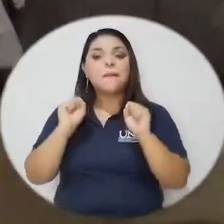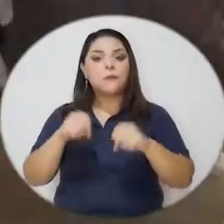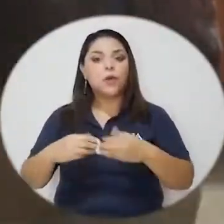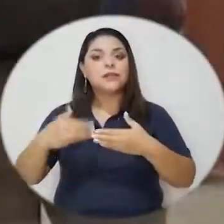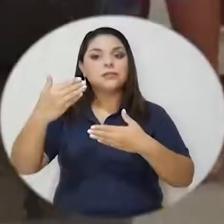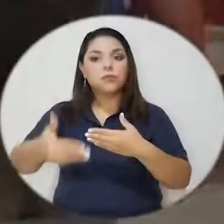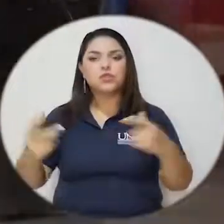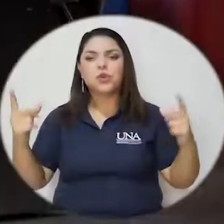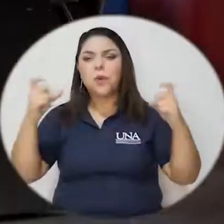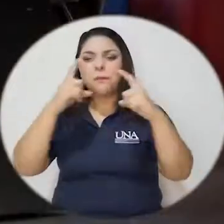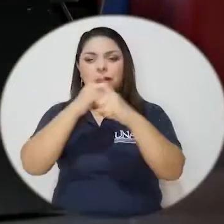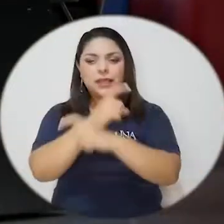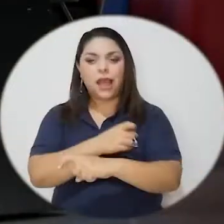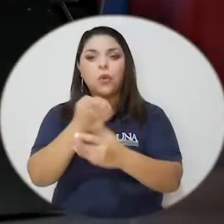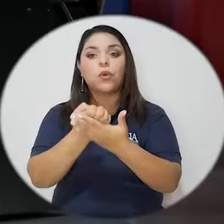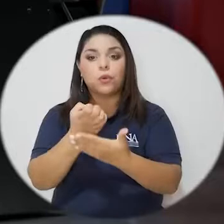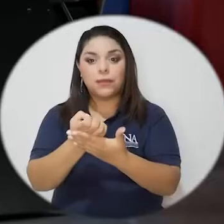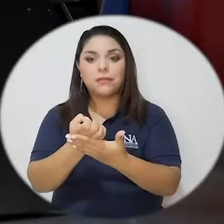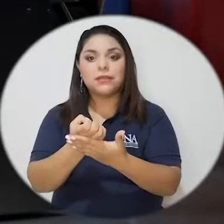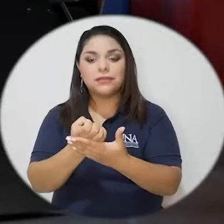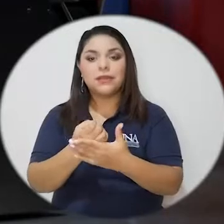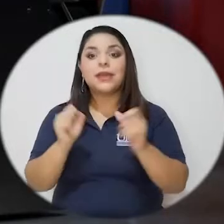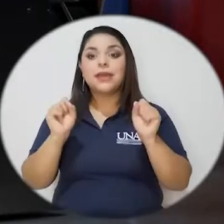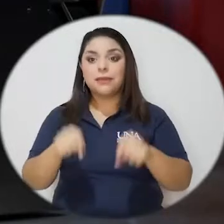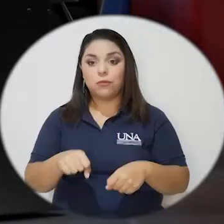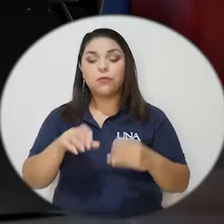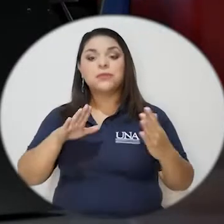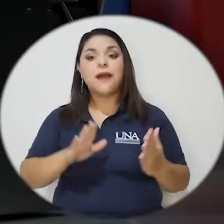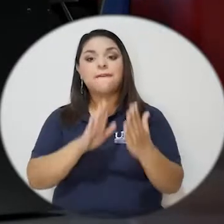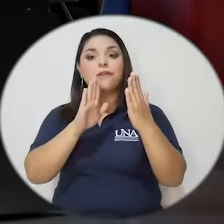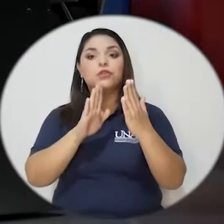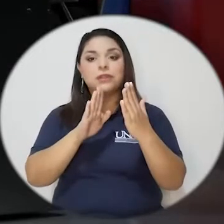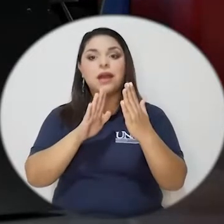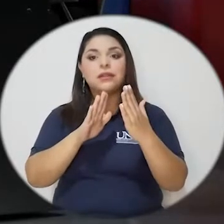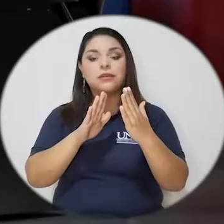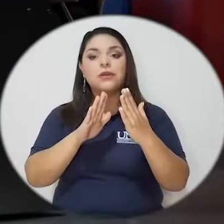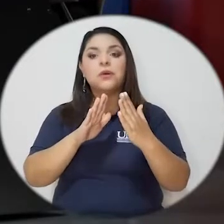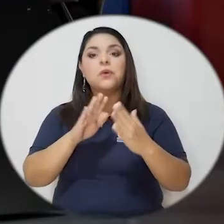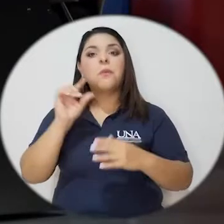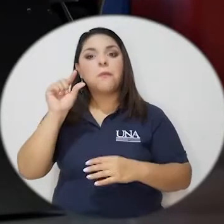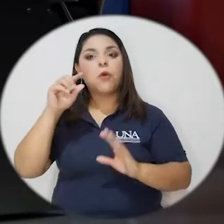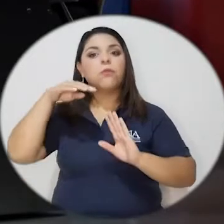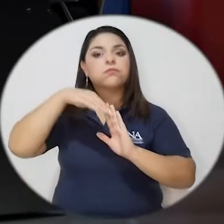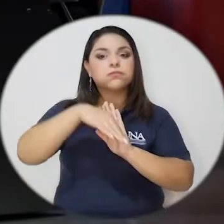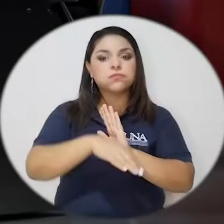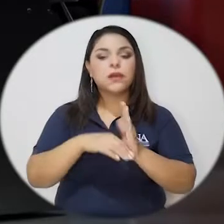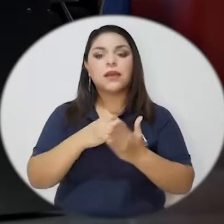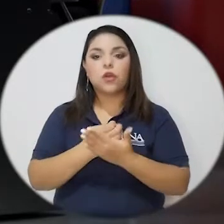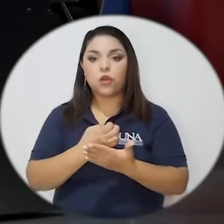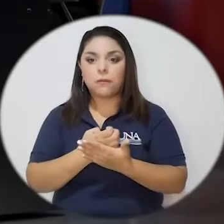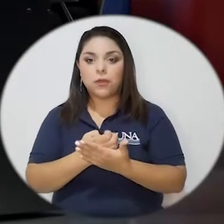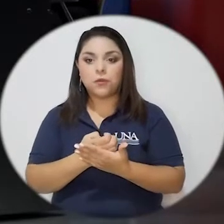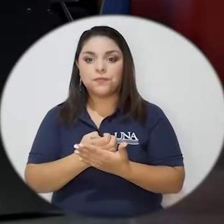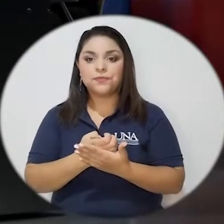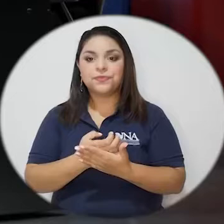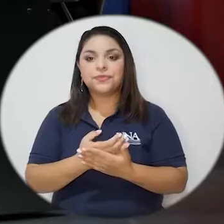momento se nos complica económicamente. Y podríamos afrontar una leve descenso